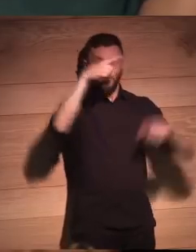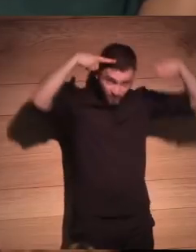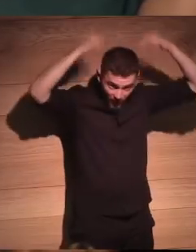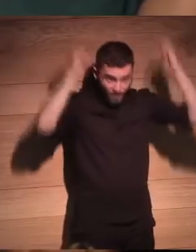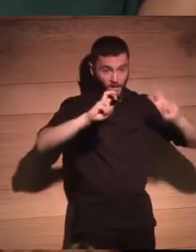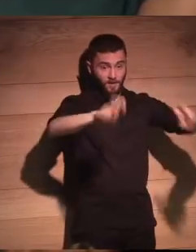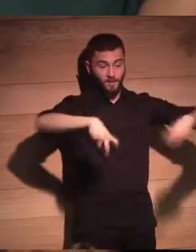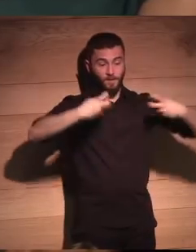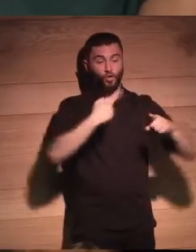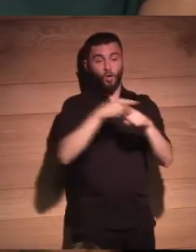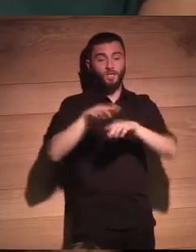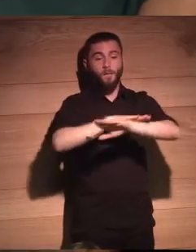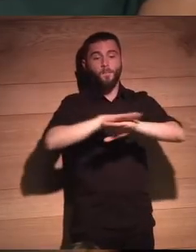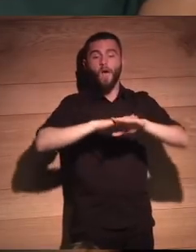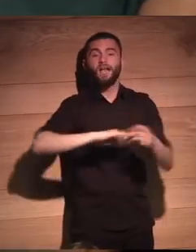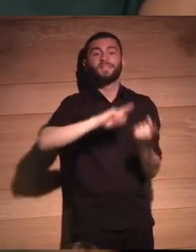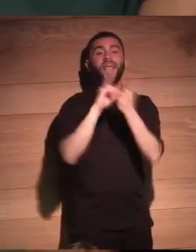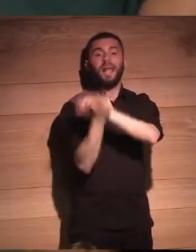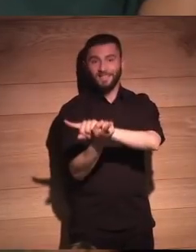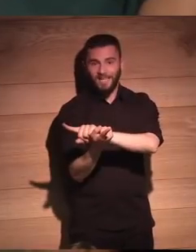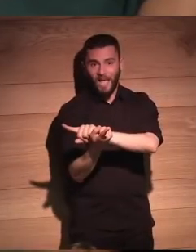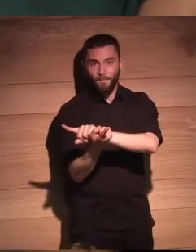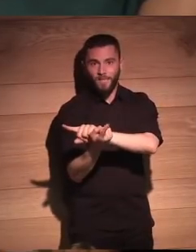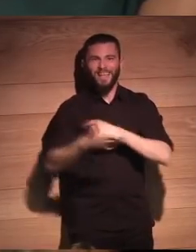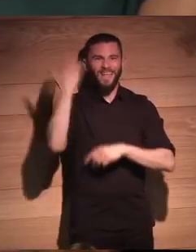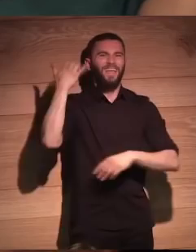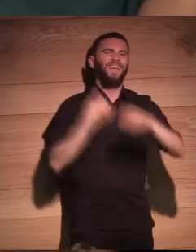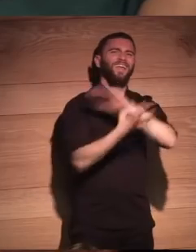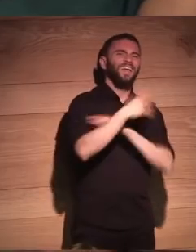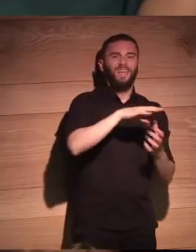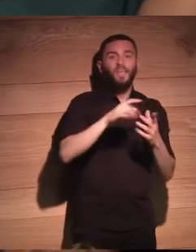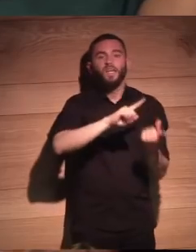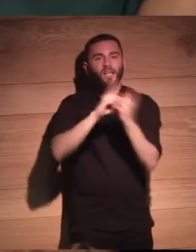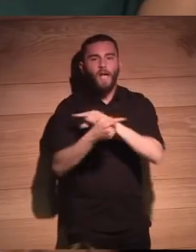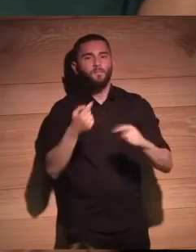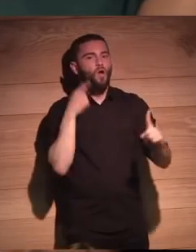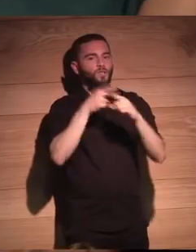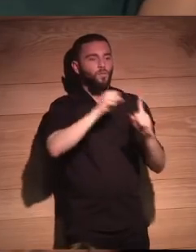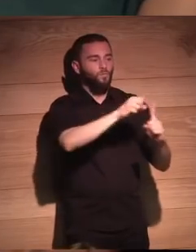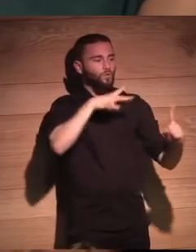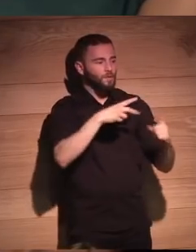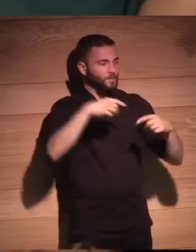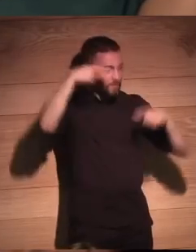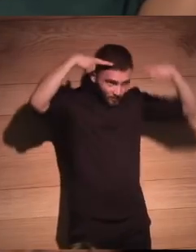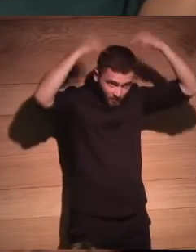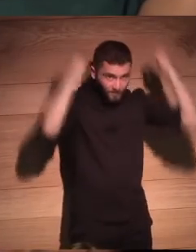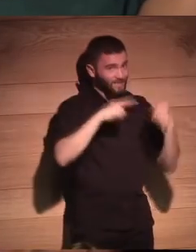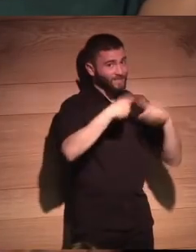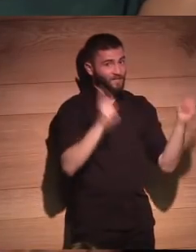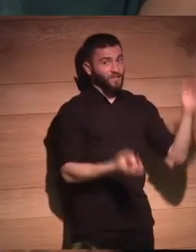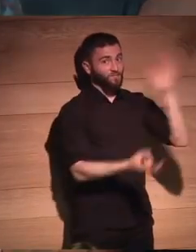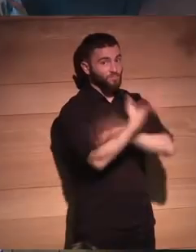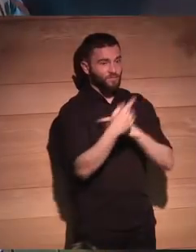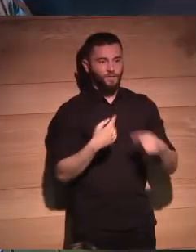cambie cosas tan básicas, ¿no?, que están como en sus raíces, que las cambie para hacer una nueva visión del personaje? ¿Os parece eso correcto? Es que eso no es